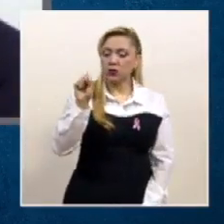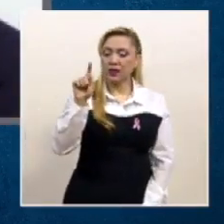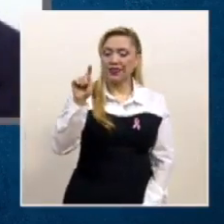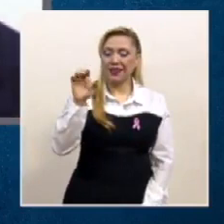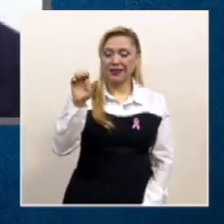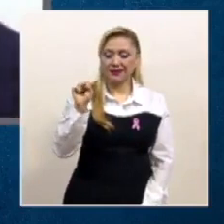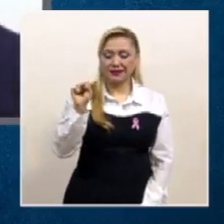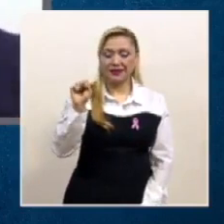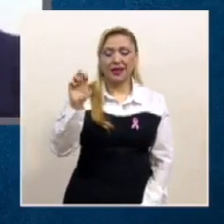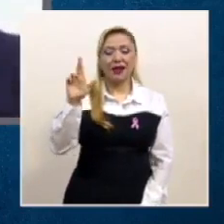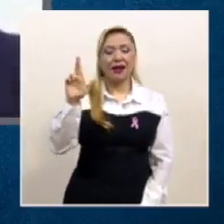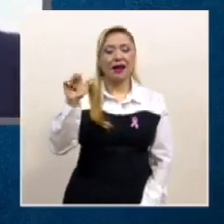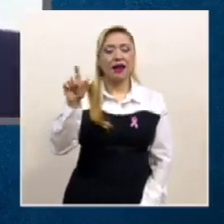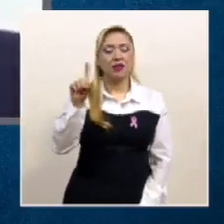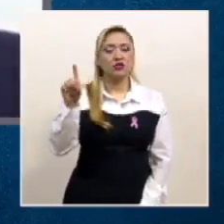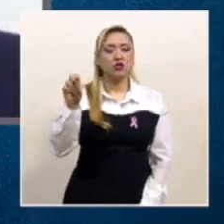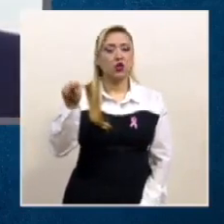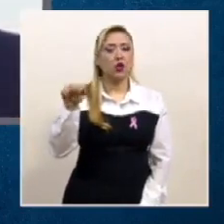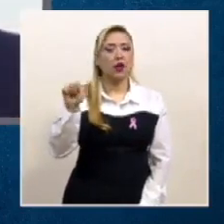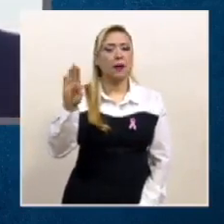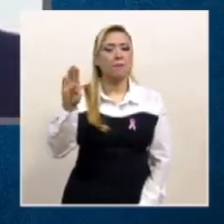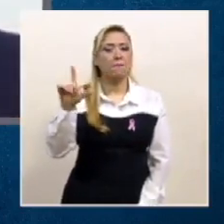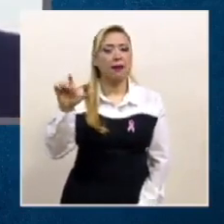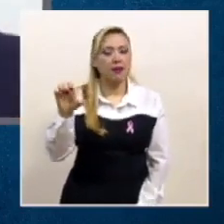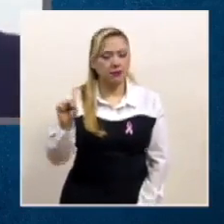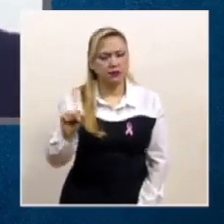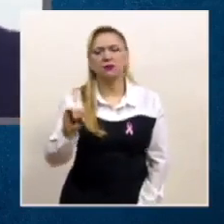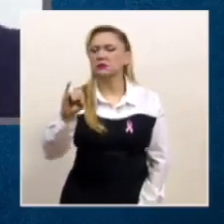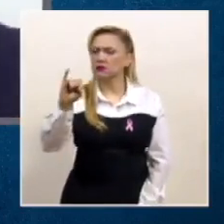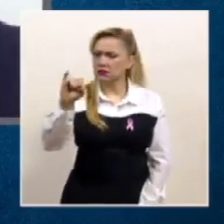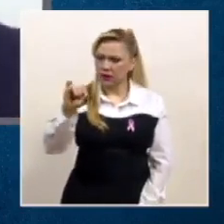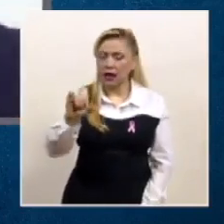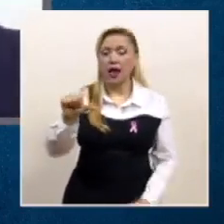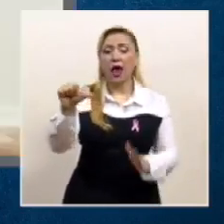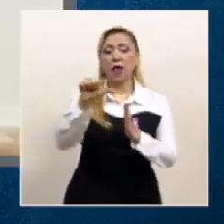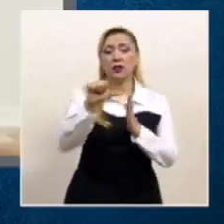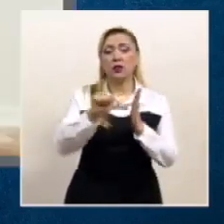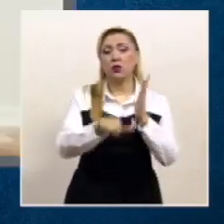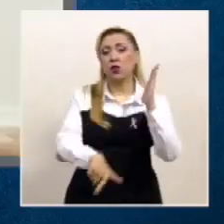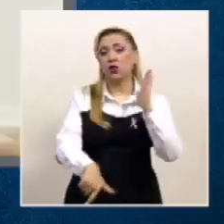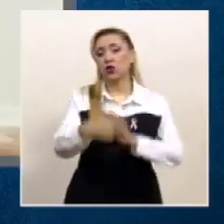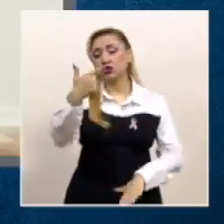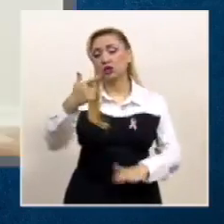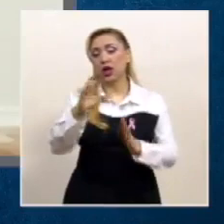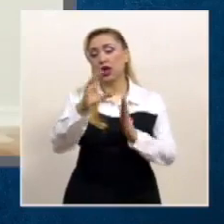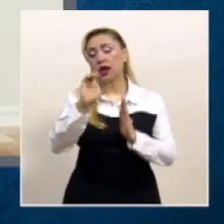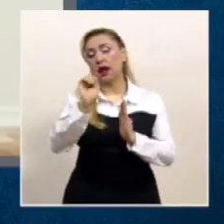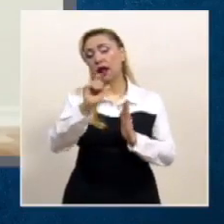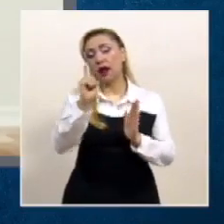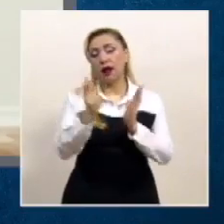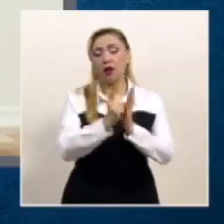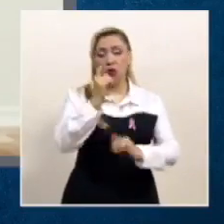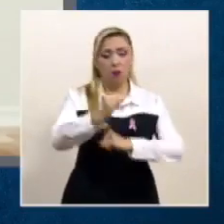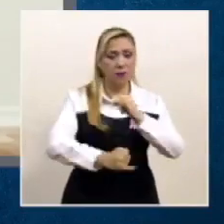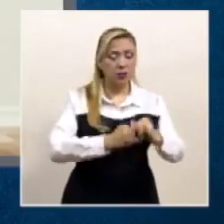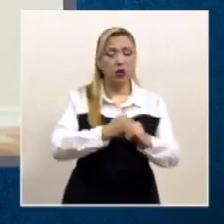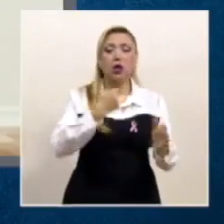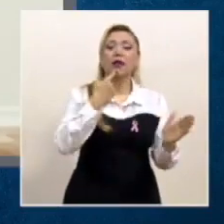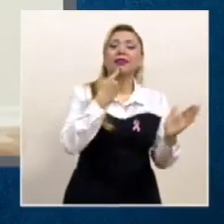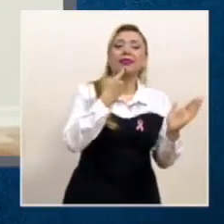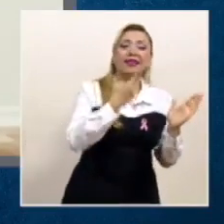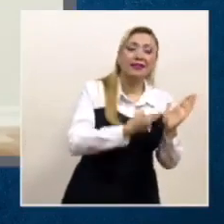Para eso me gustaría referirme al artículo 2 de la Convención, que nos hace una diferencia importante. Por un